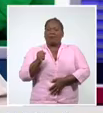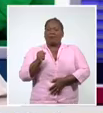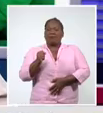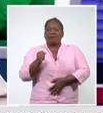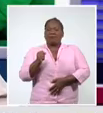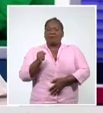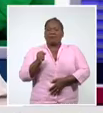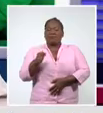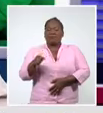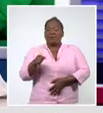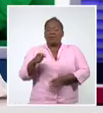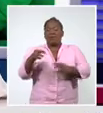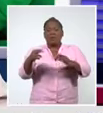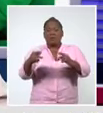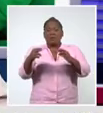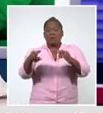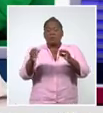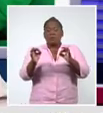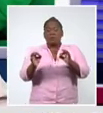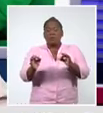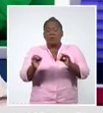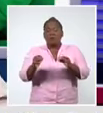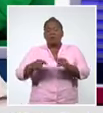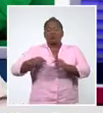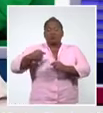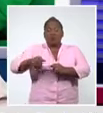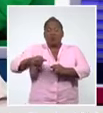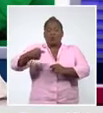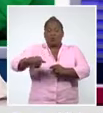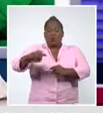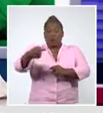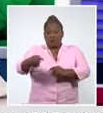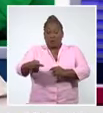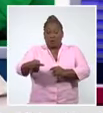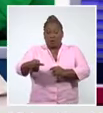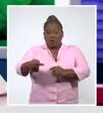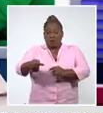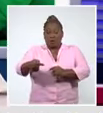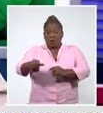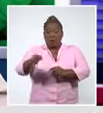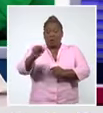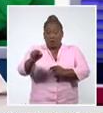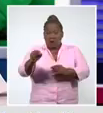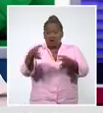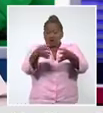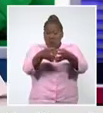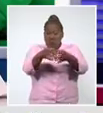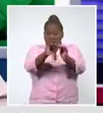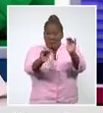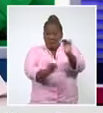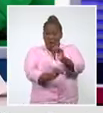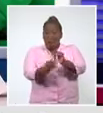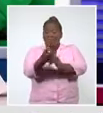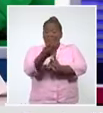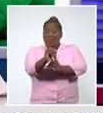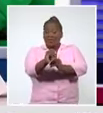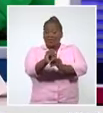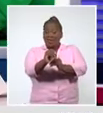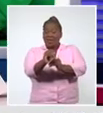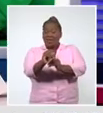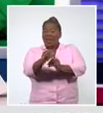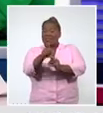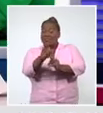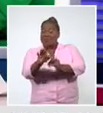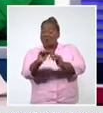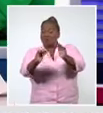lo que repetimos todos los días con los menores de 20 y los de 18 y menos, las edades